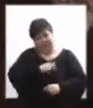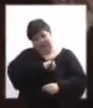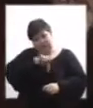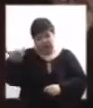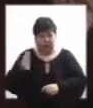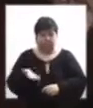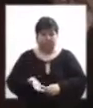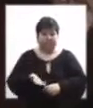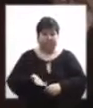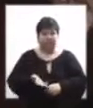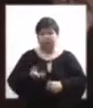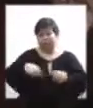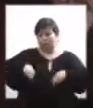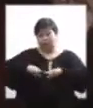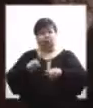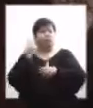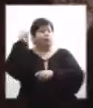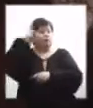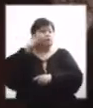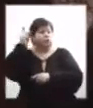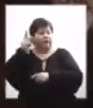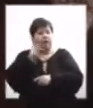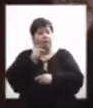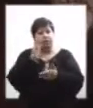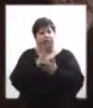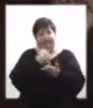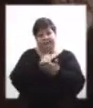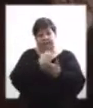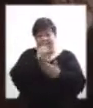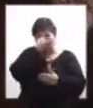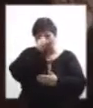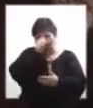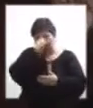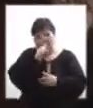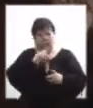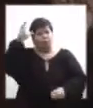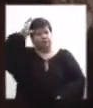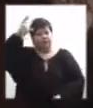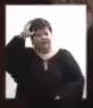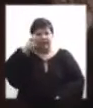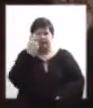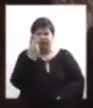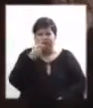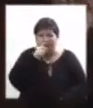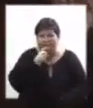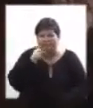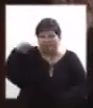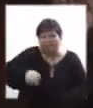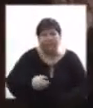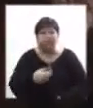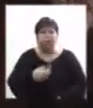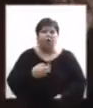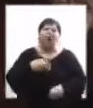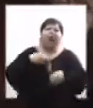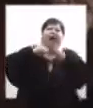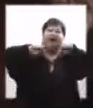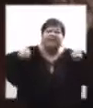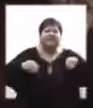como diputado del departamento en su momento no es lo que hizo tabaré Vázquez cuando vino el 2 de marzo y anunció La Represa acá supá por